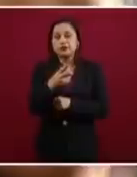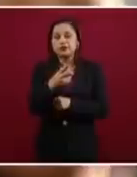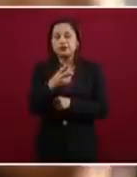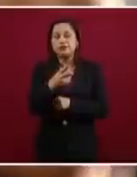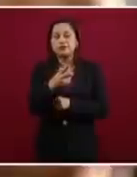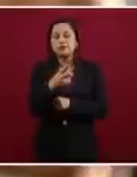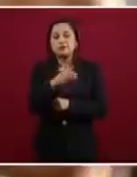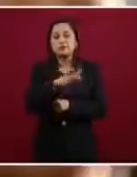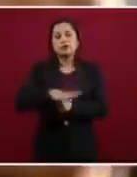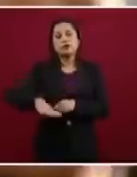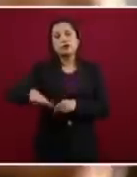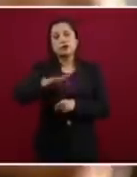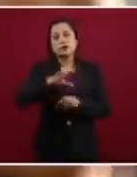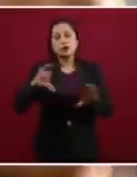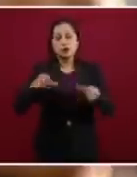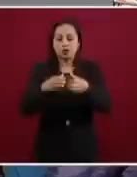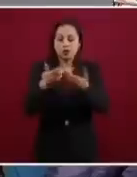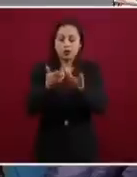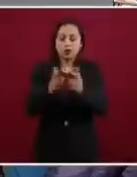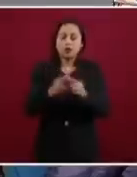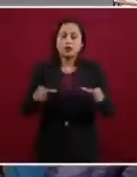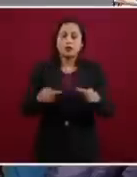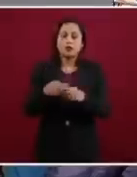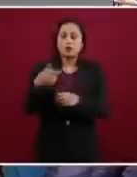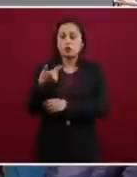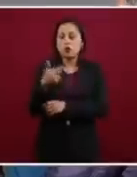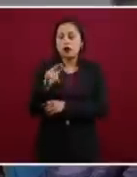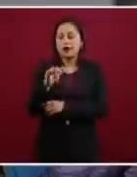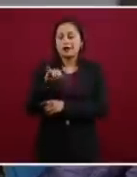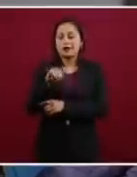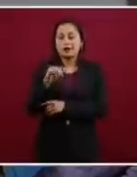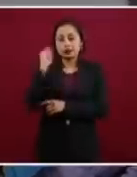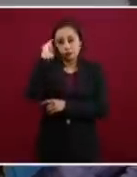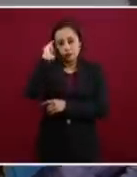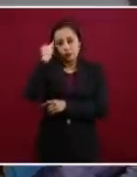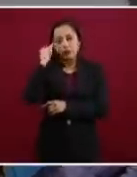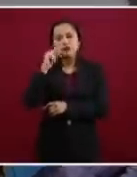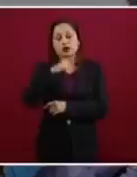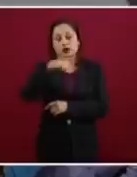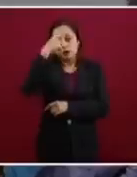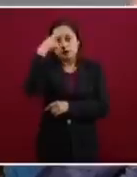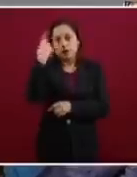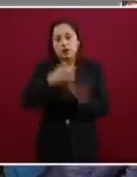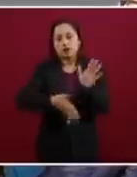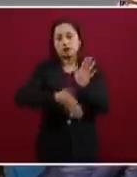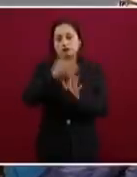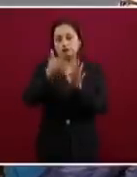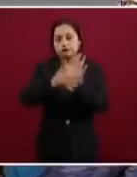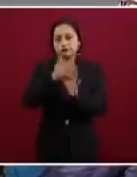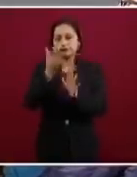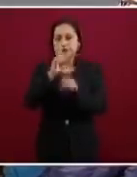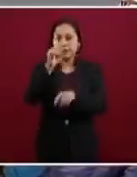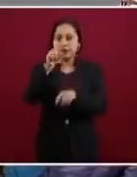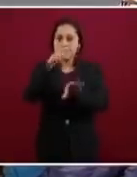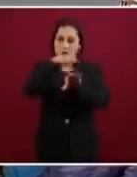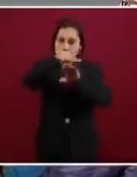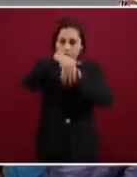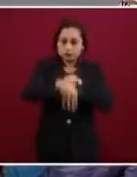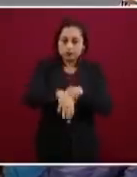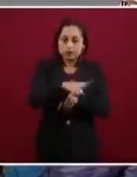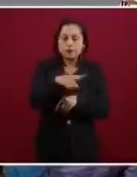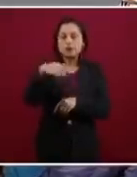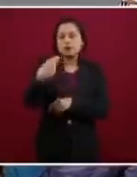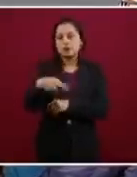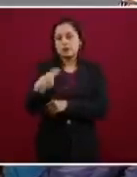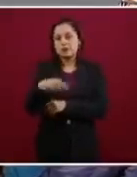a los a los guarijíos para en la cuestión de la presa del bicentenario o pilares como se le conoce también en este